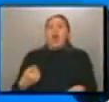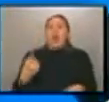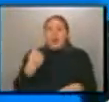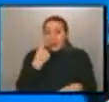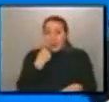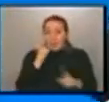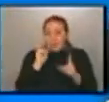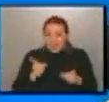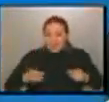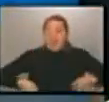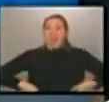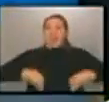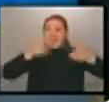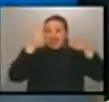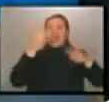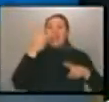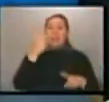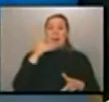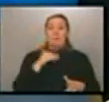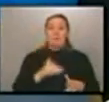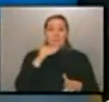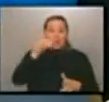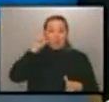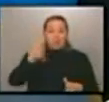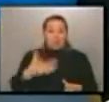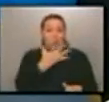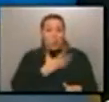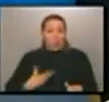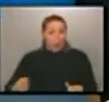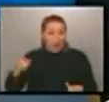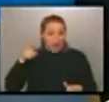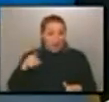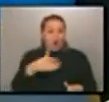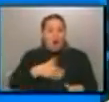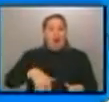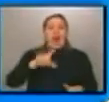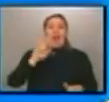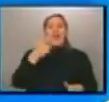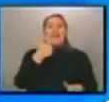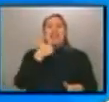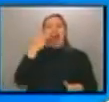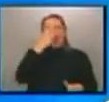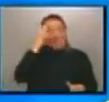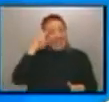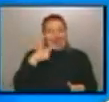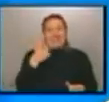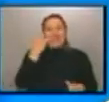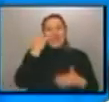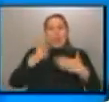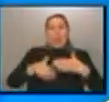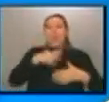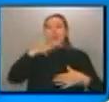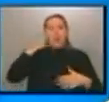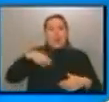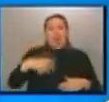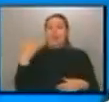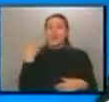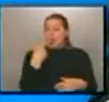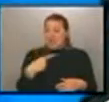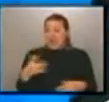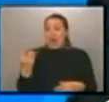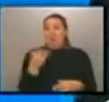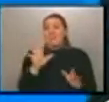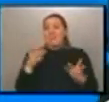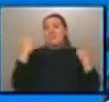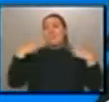ese edificio donde tienen tres pisos, allí en Las Heras y Junín. Hace una semana estaban paseando juntos por la